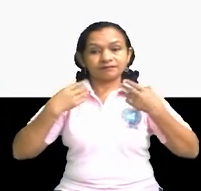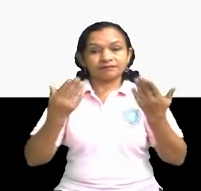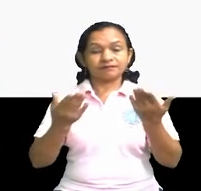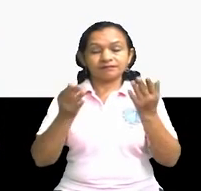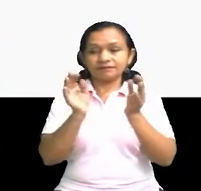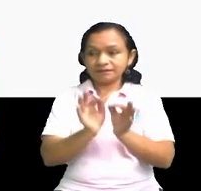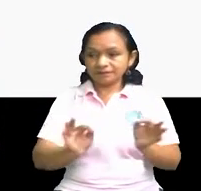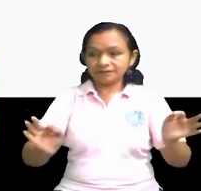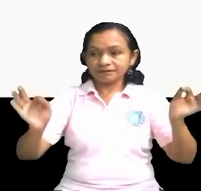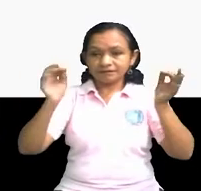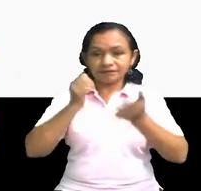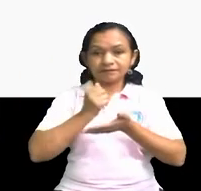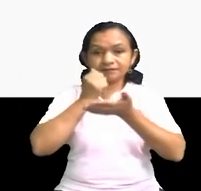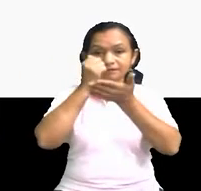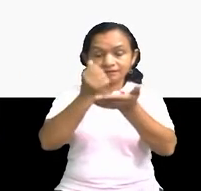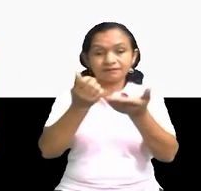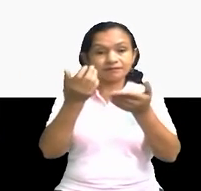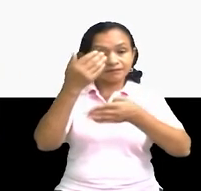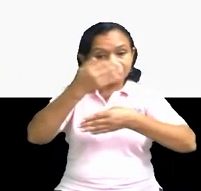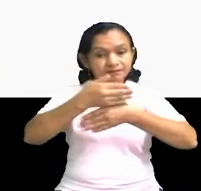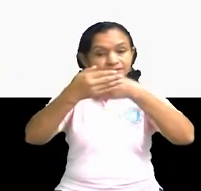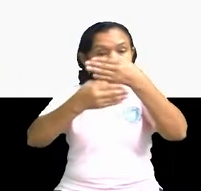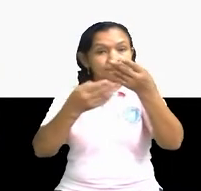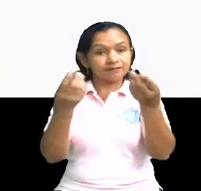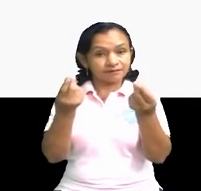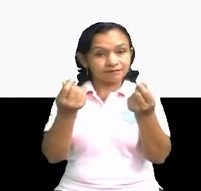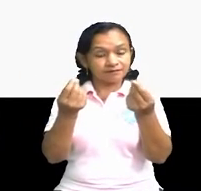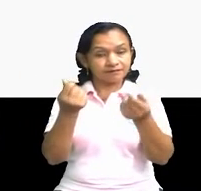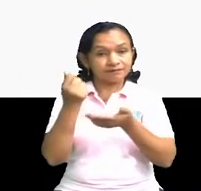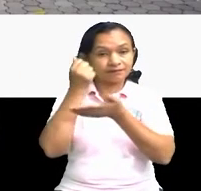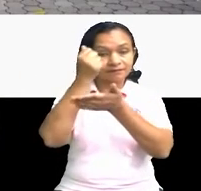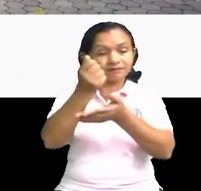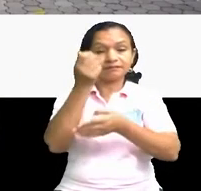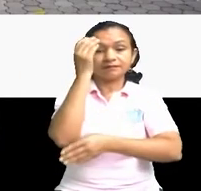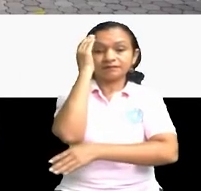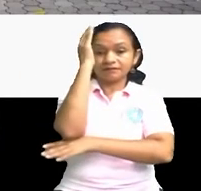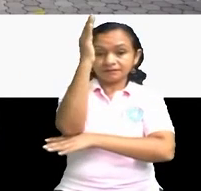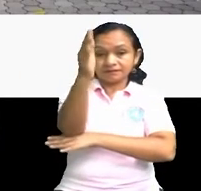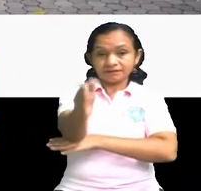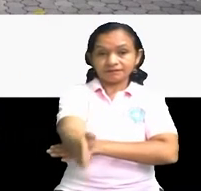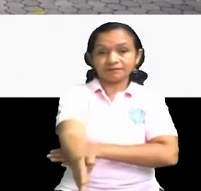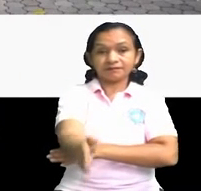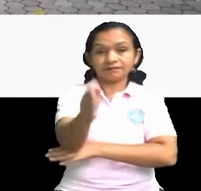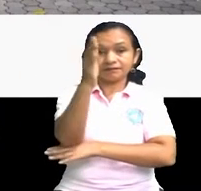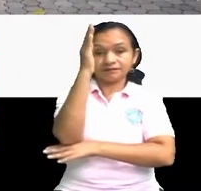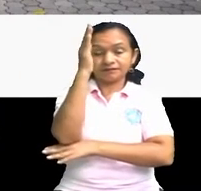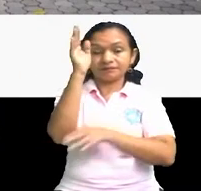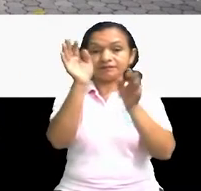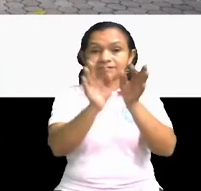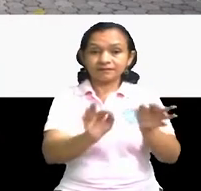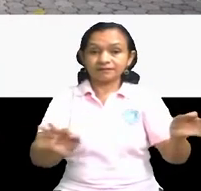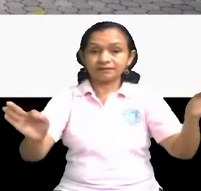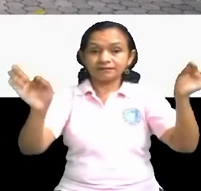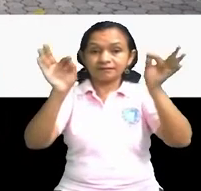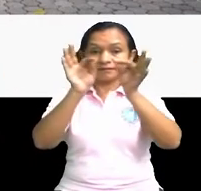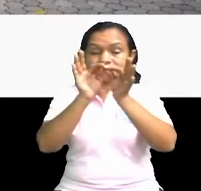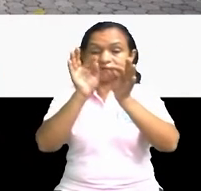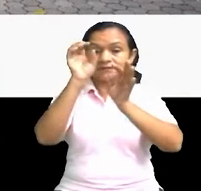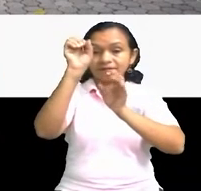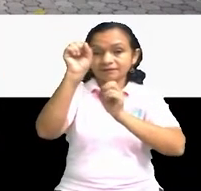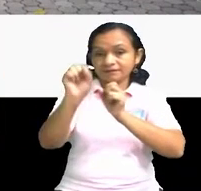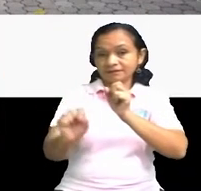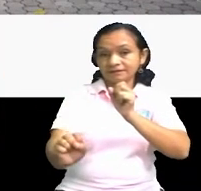gran inversión de nuestro gobierno. El puesto fronterizo terrestre más importante en la frontera